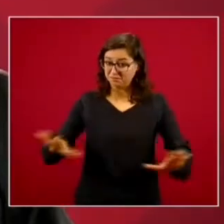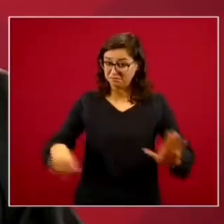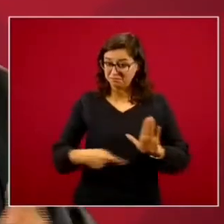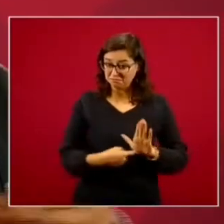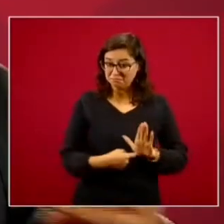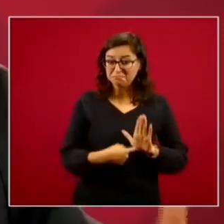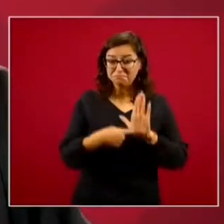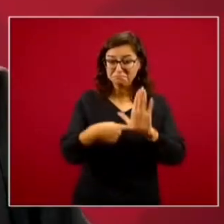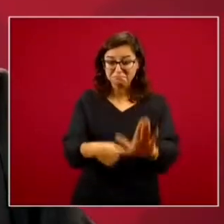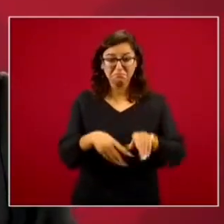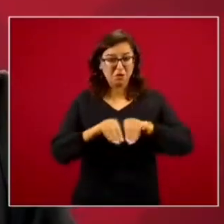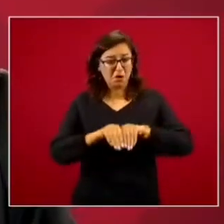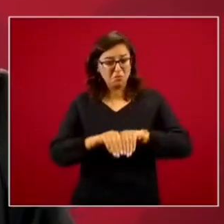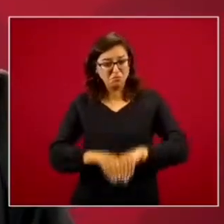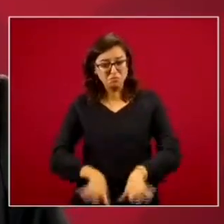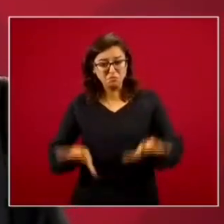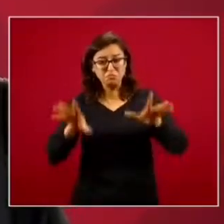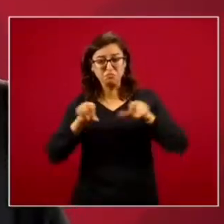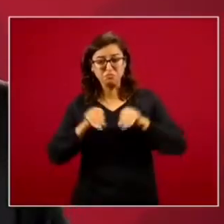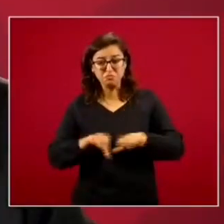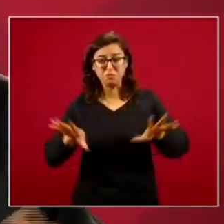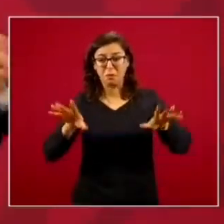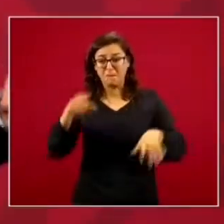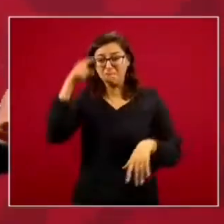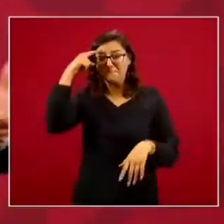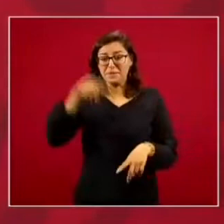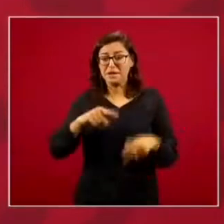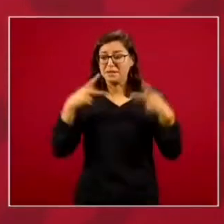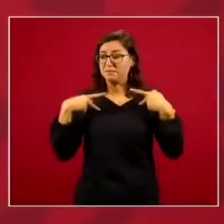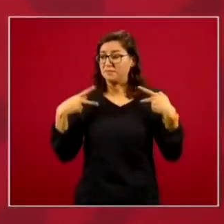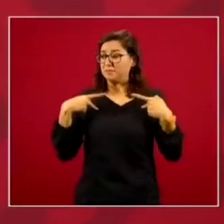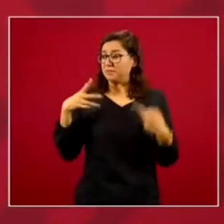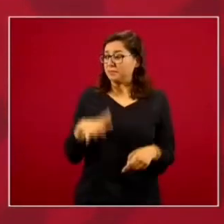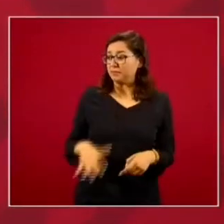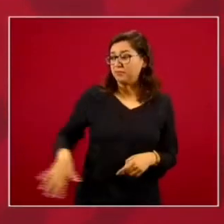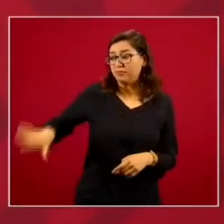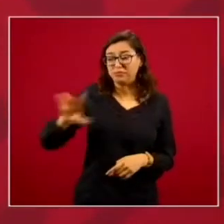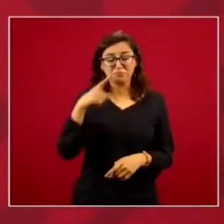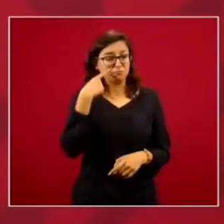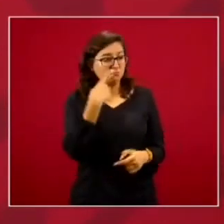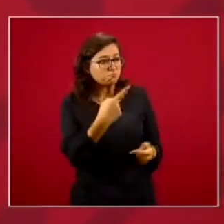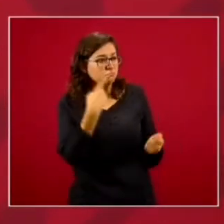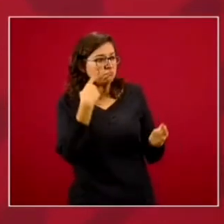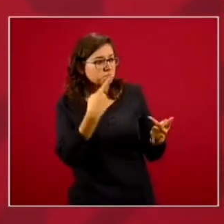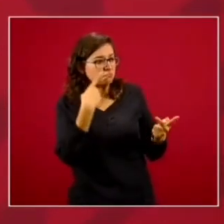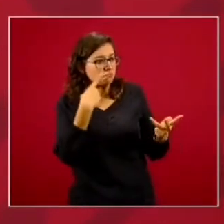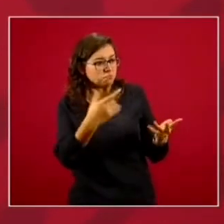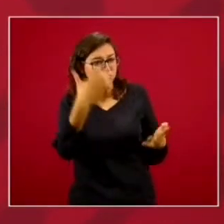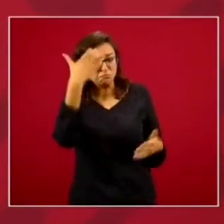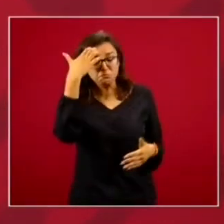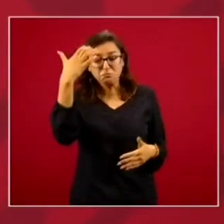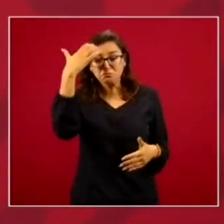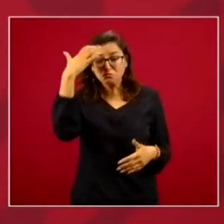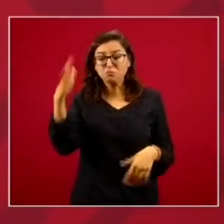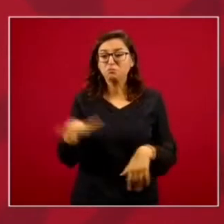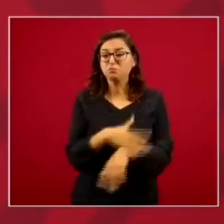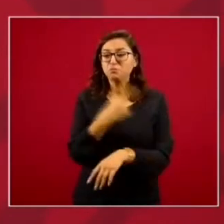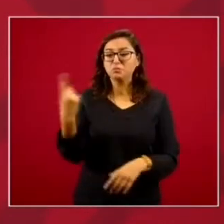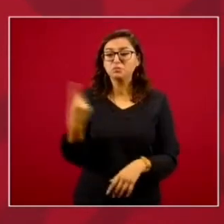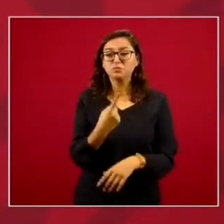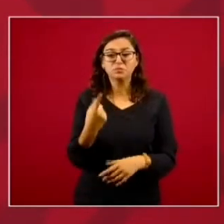pues lo hacemos para que la gente tenga todos los elementos, porque es una campaña permanente